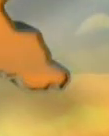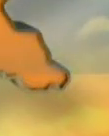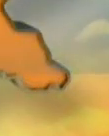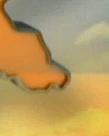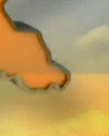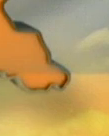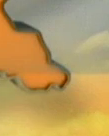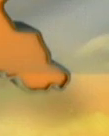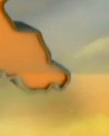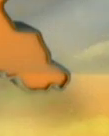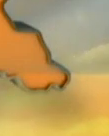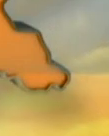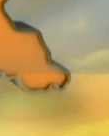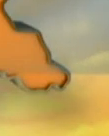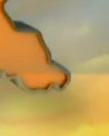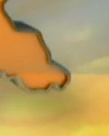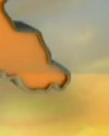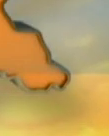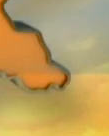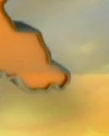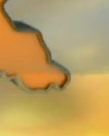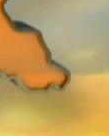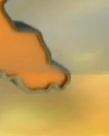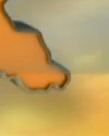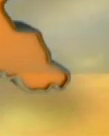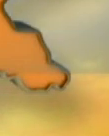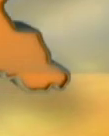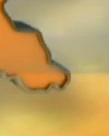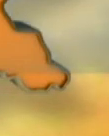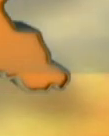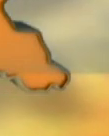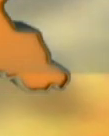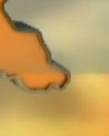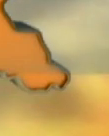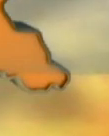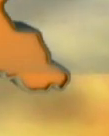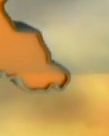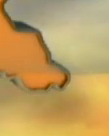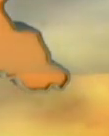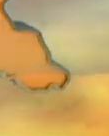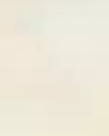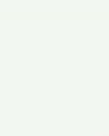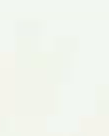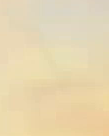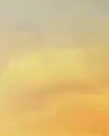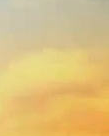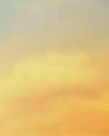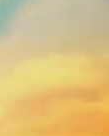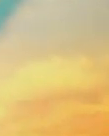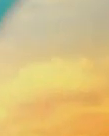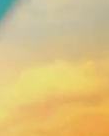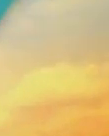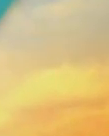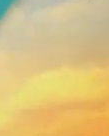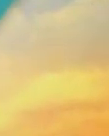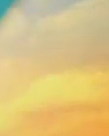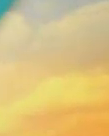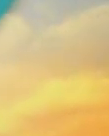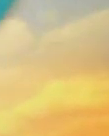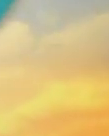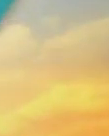noche mayormente despejada, los aguaceros únicamente del día, y esa posibilidad que tengamos las precipitaciones es de